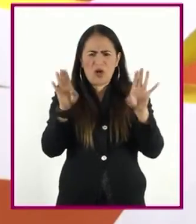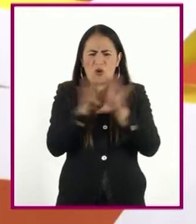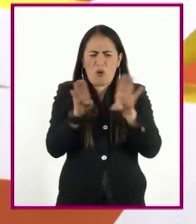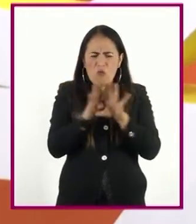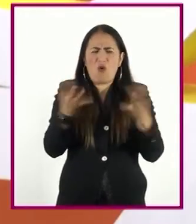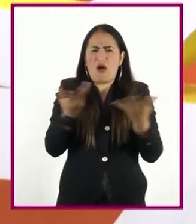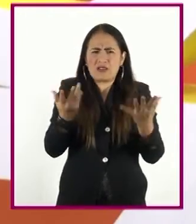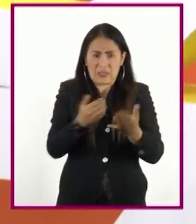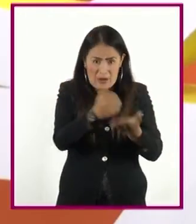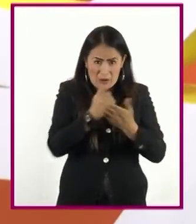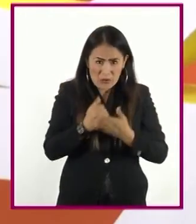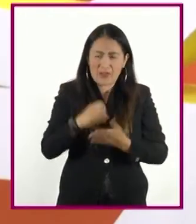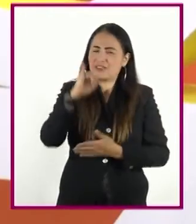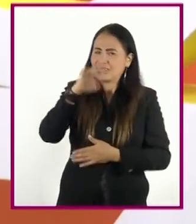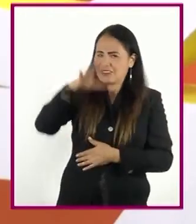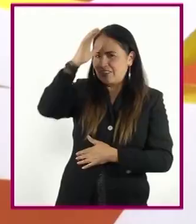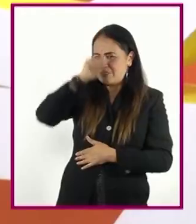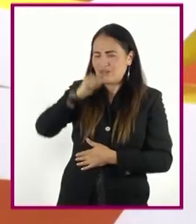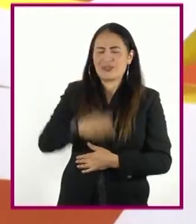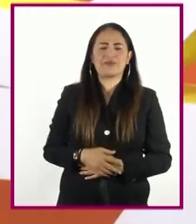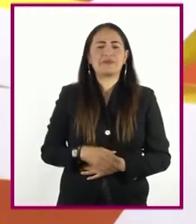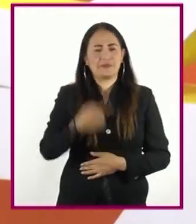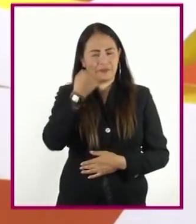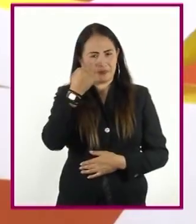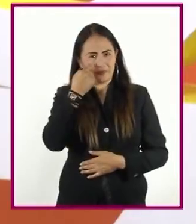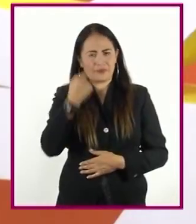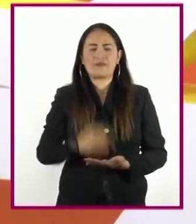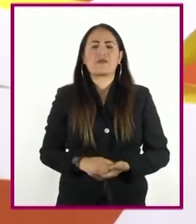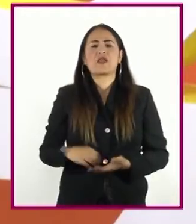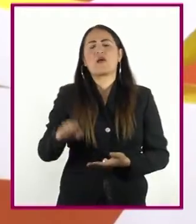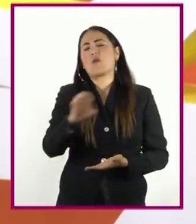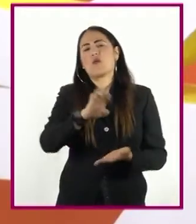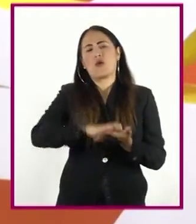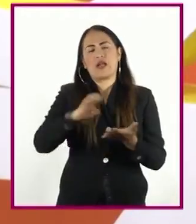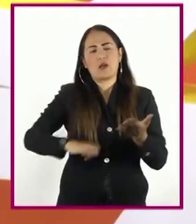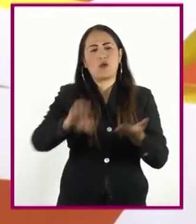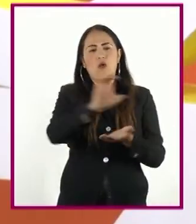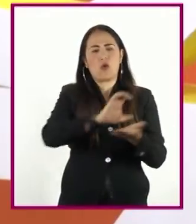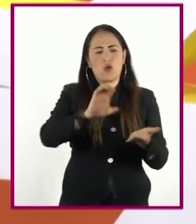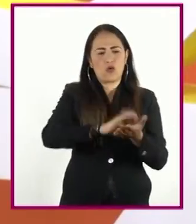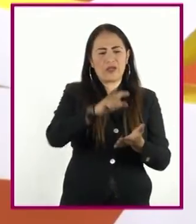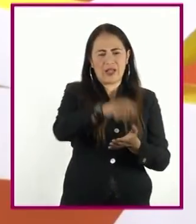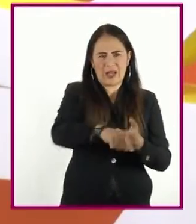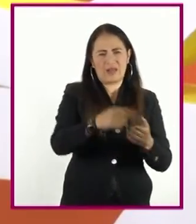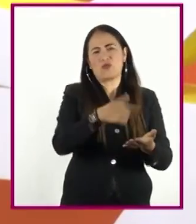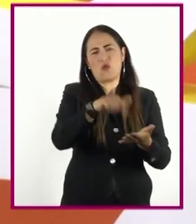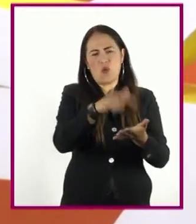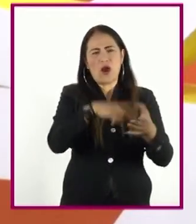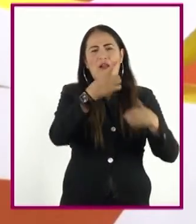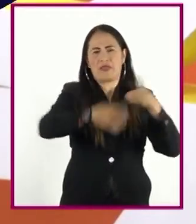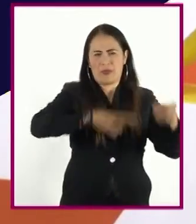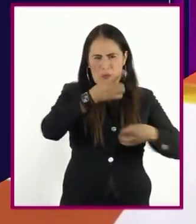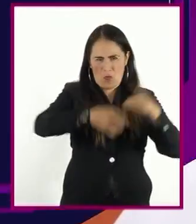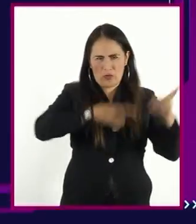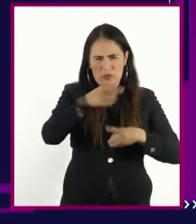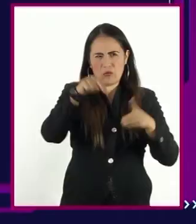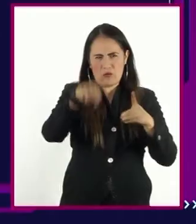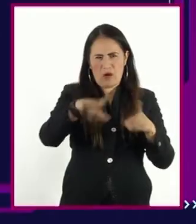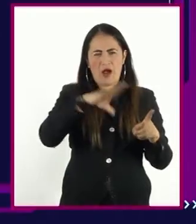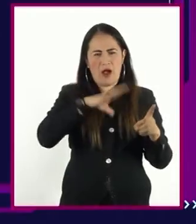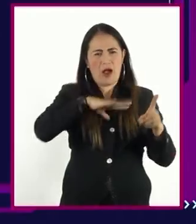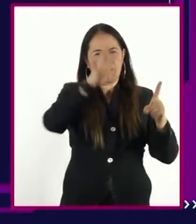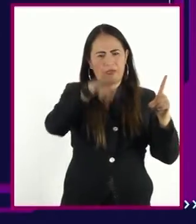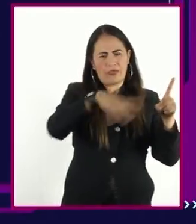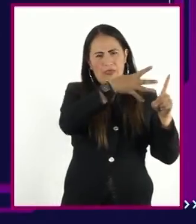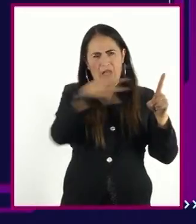Daniel. Resolvamos lo siguiente. En el deportivo de una colonia se observa una tabla en la que se muestran el número